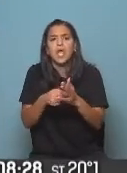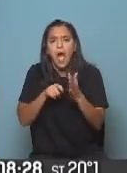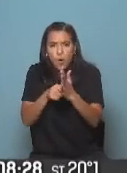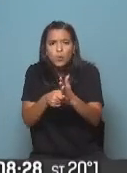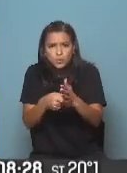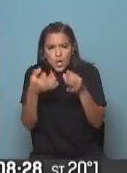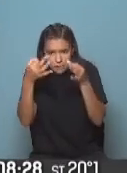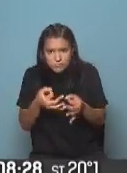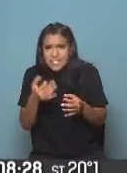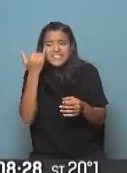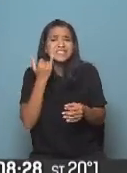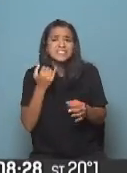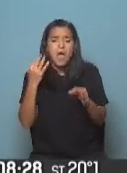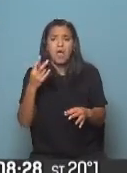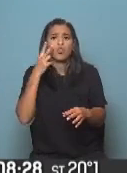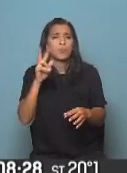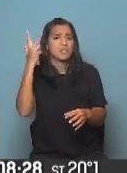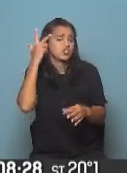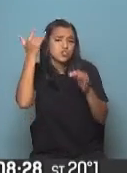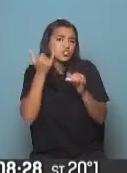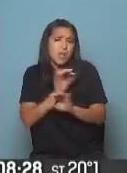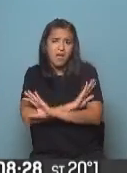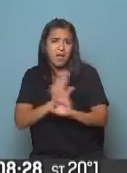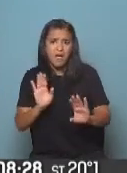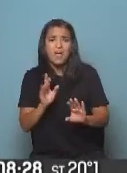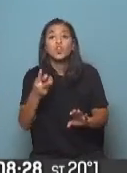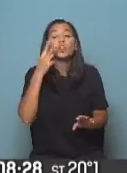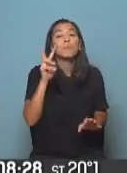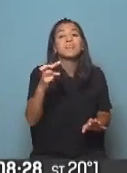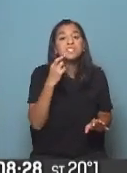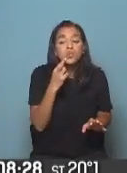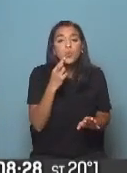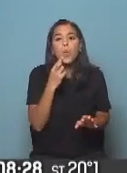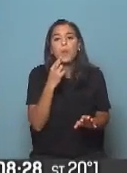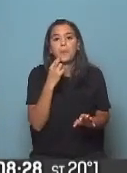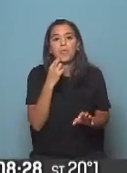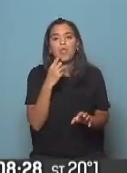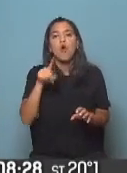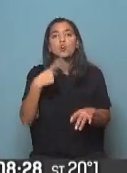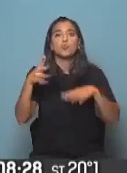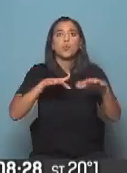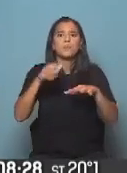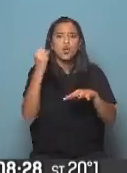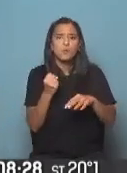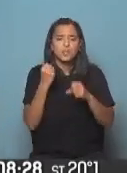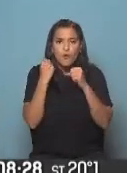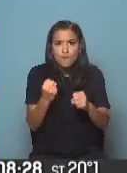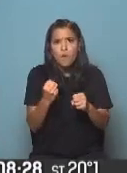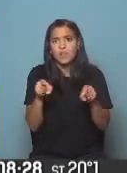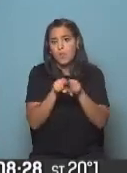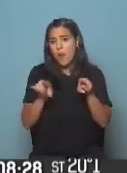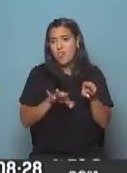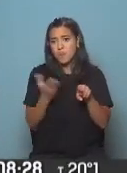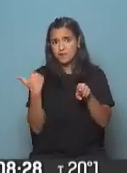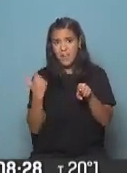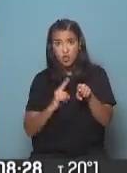ajuste, ya hizo un montón en el 2018. En el 2019, para que no haya otro movimiento económico fuerte como el del año